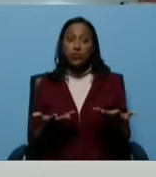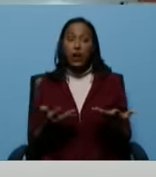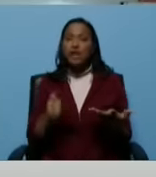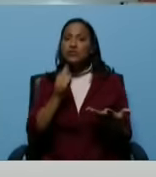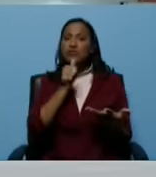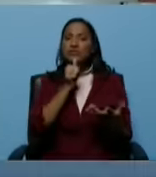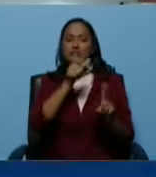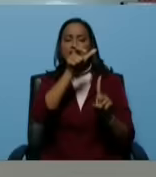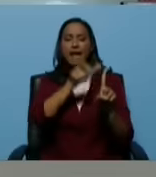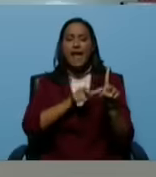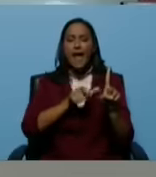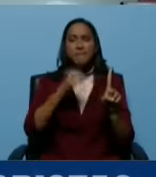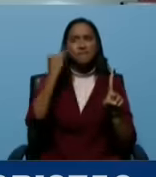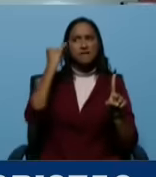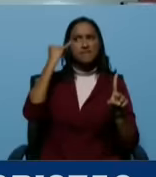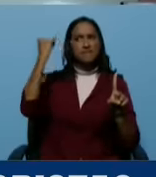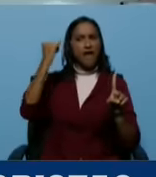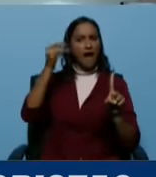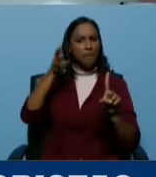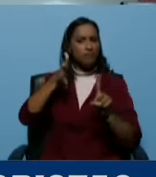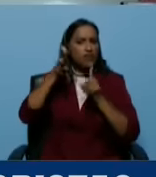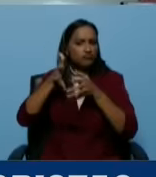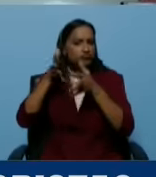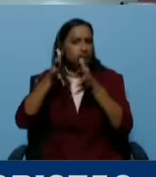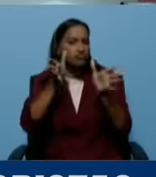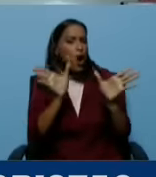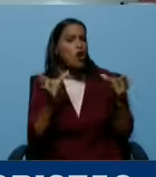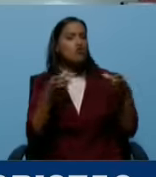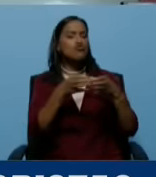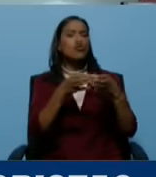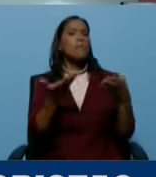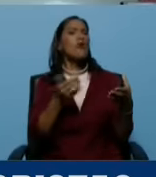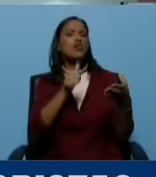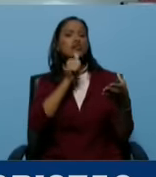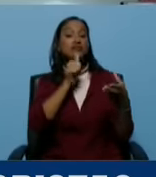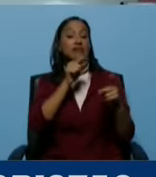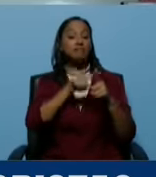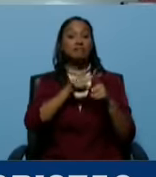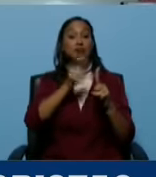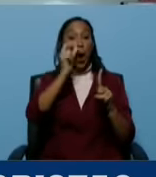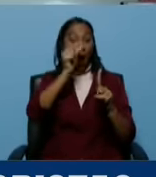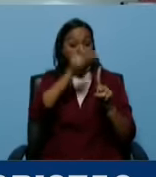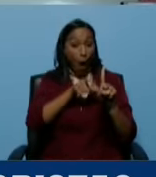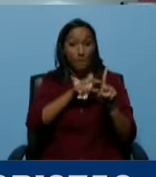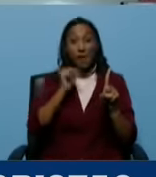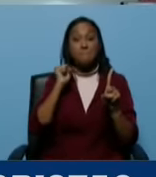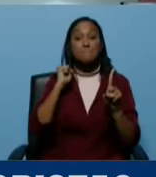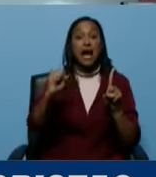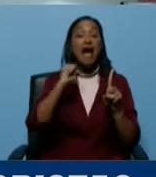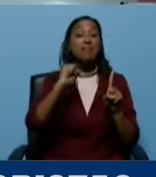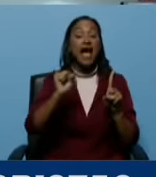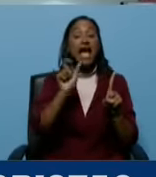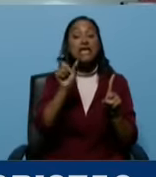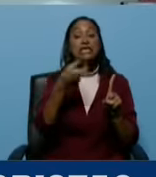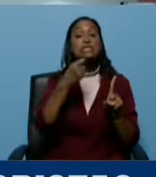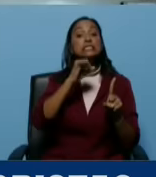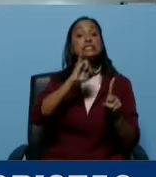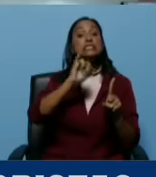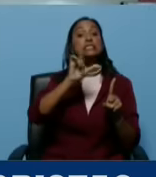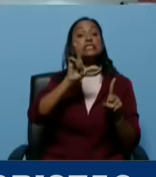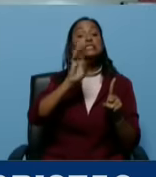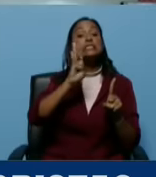este grupo neonazi para esta escalada? Un homicida como Gilbert Caro. Eso da vergüenza y pena